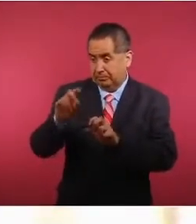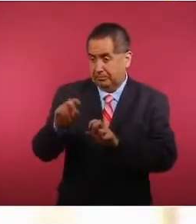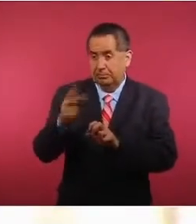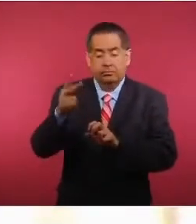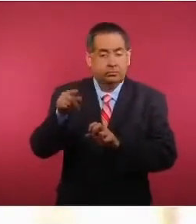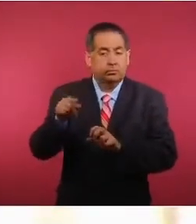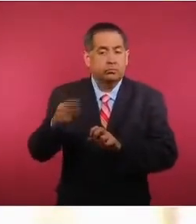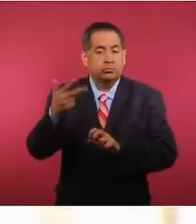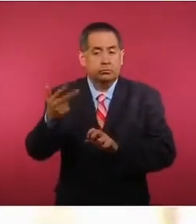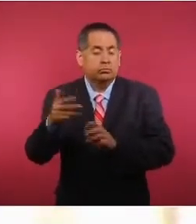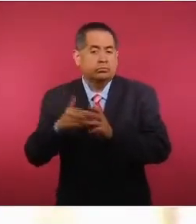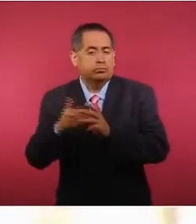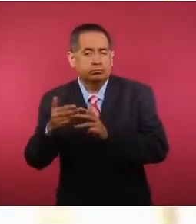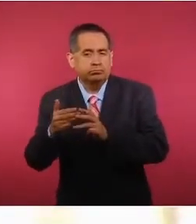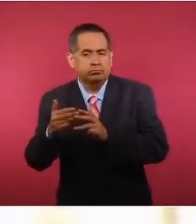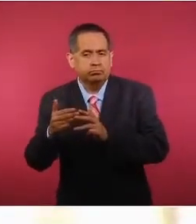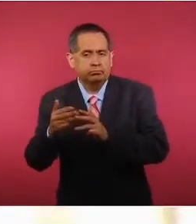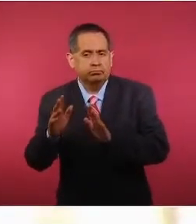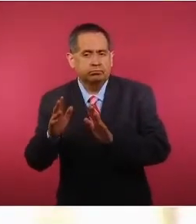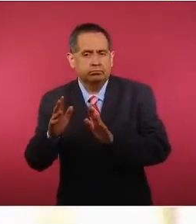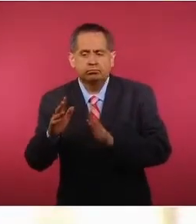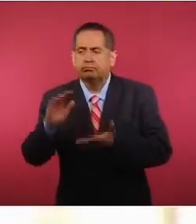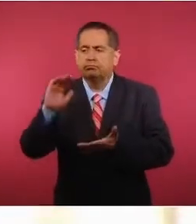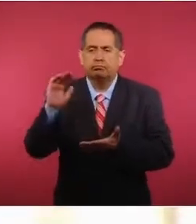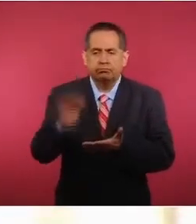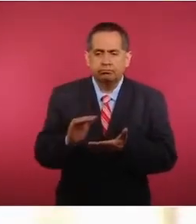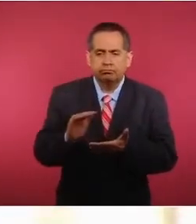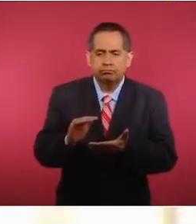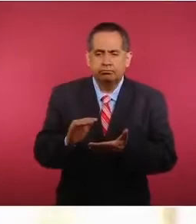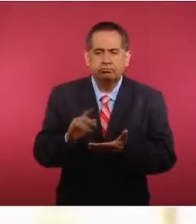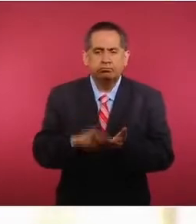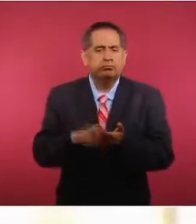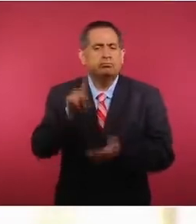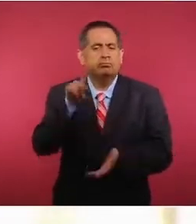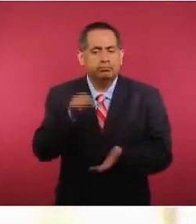3,838.8 millones, solamente